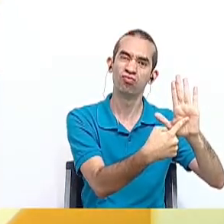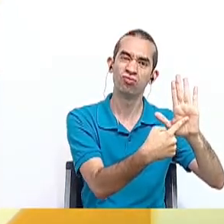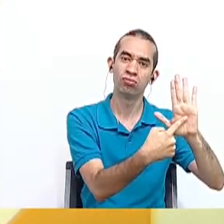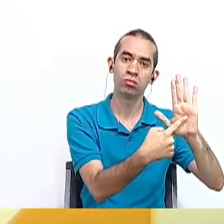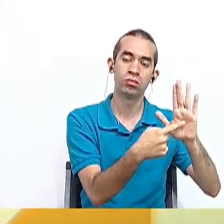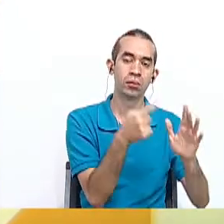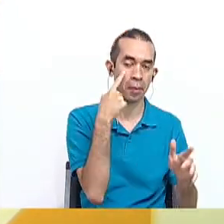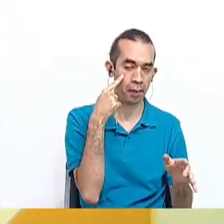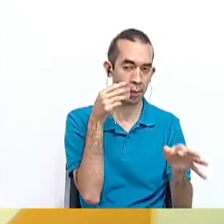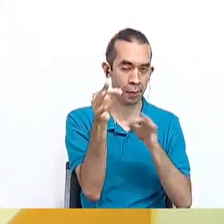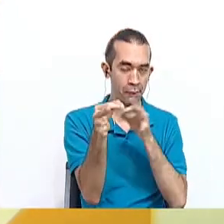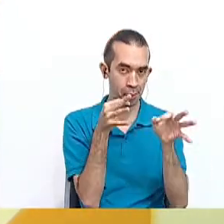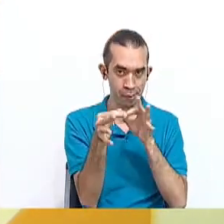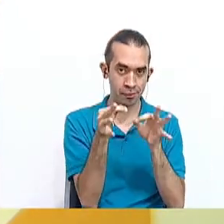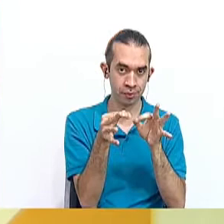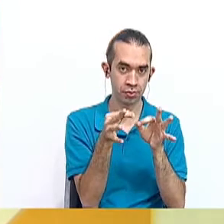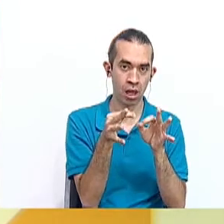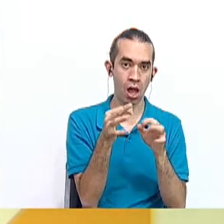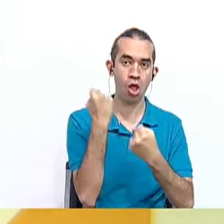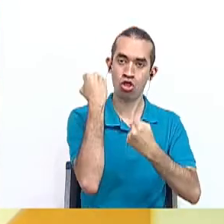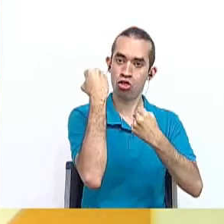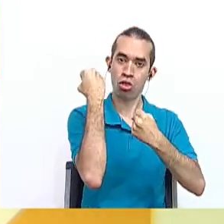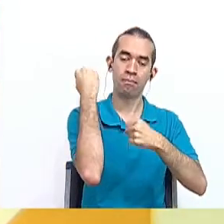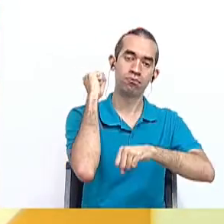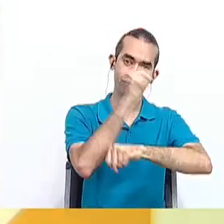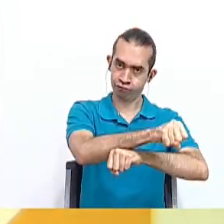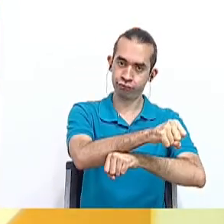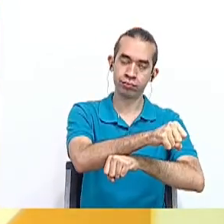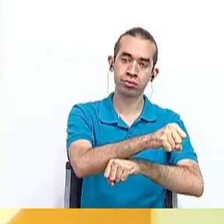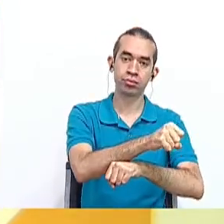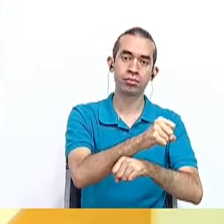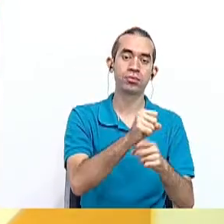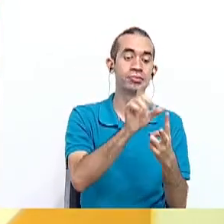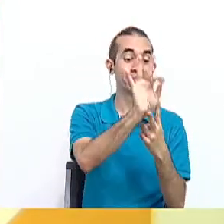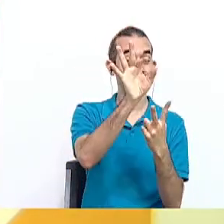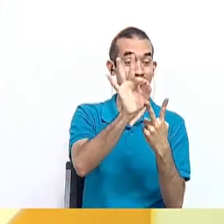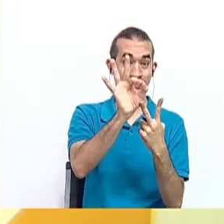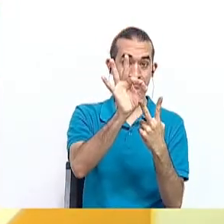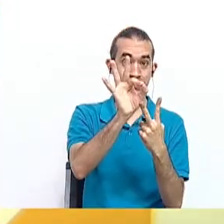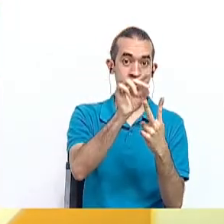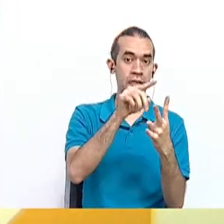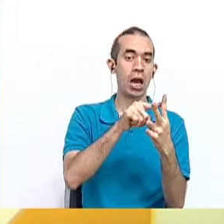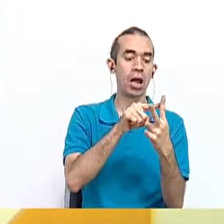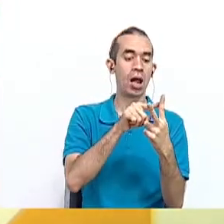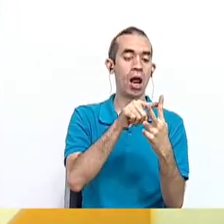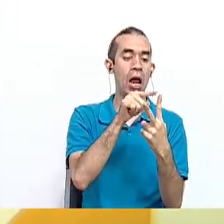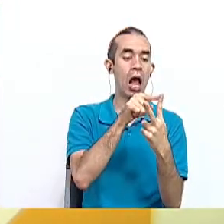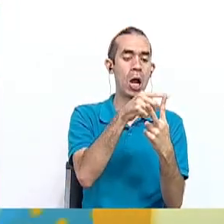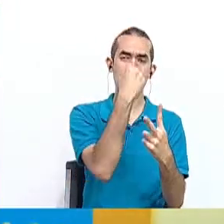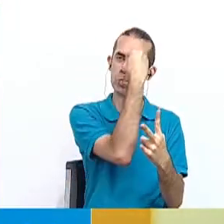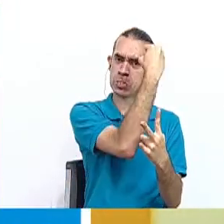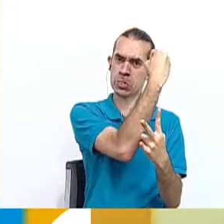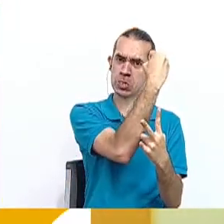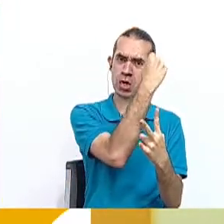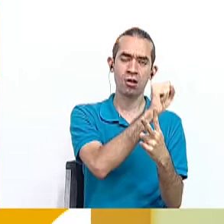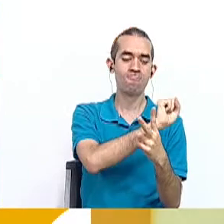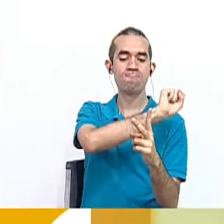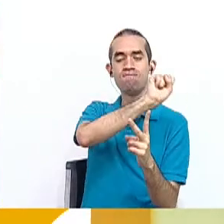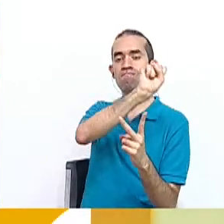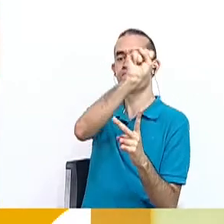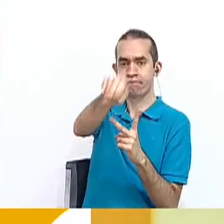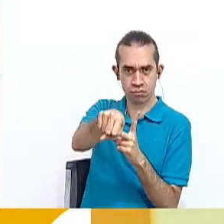siguiente concepto, dominante. Entonces, el dominante es aquella característica que siempre